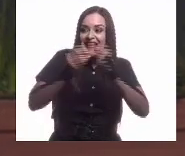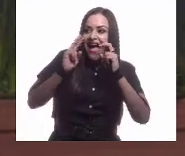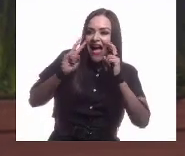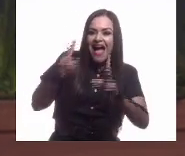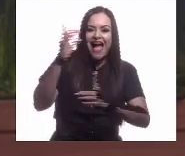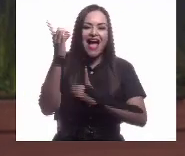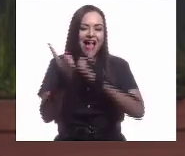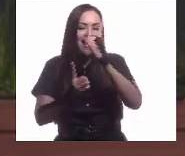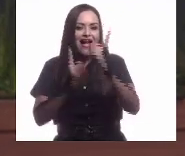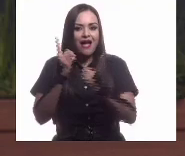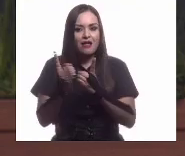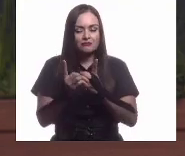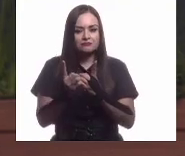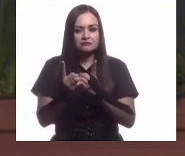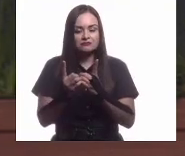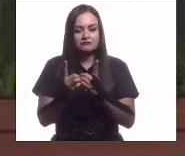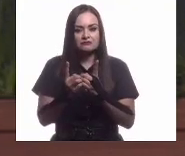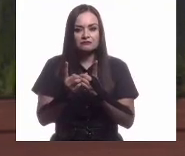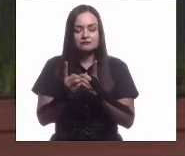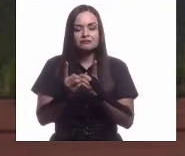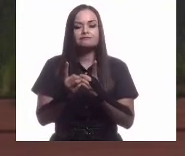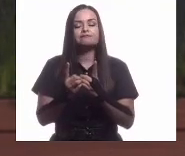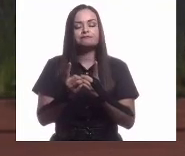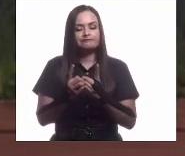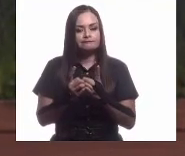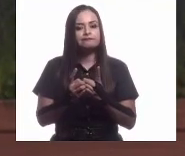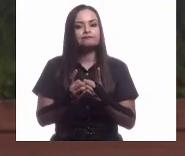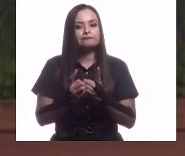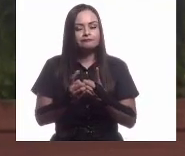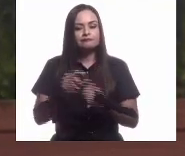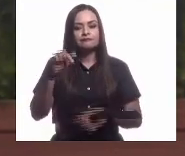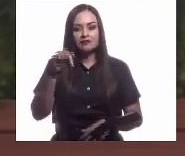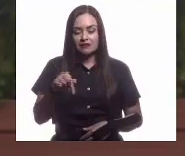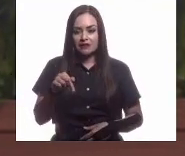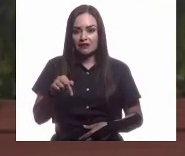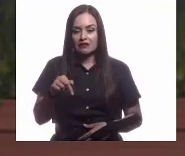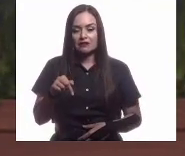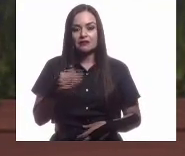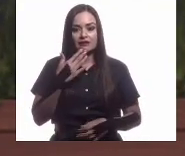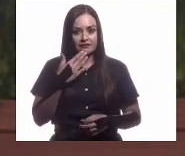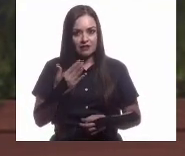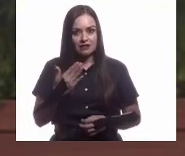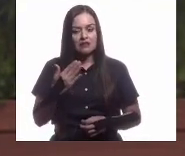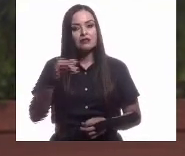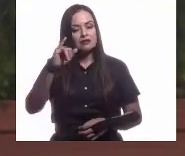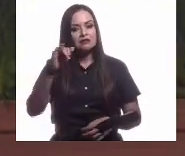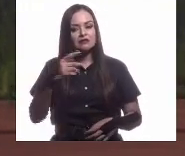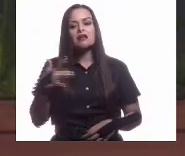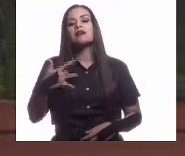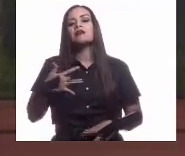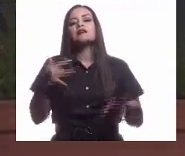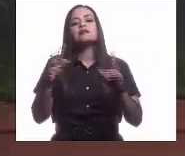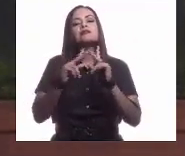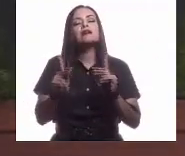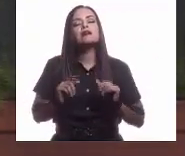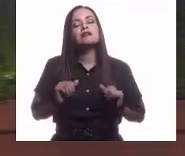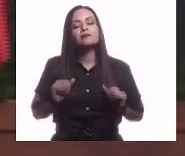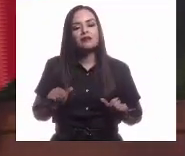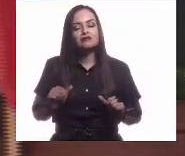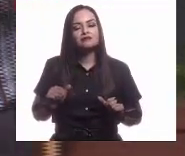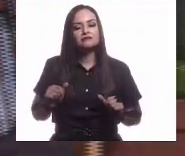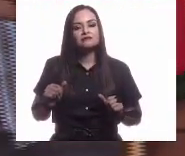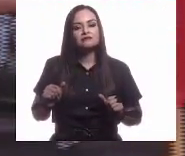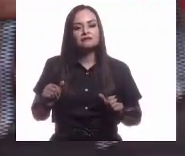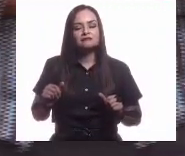y aunque no se vea de primera mano, aquí les podemos demostrar que construye paz, cambia la narrativa de las